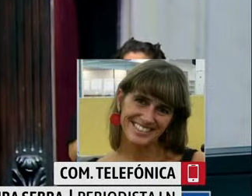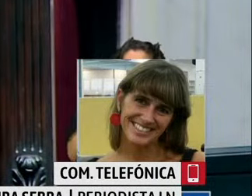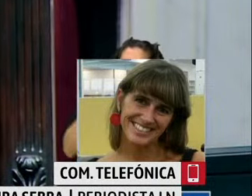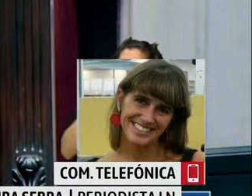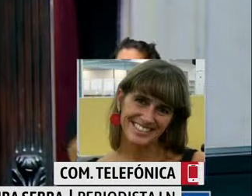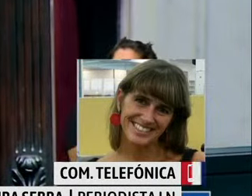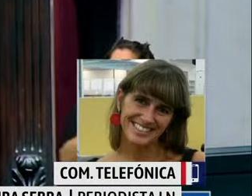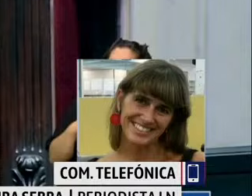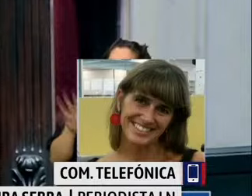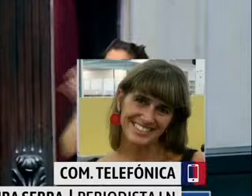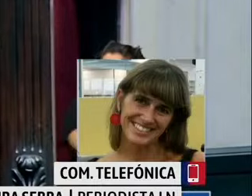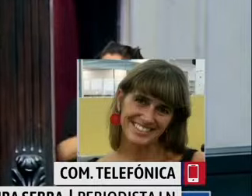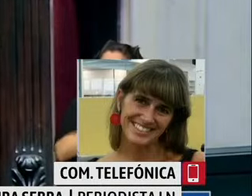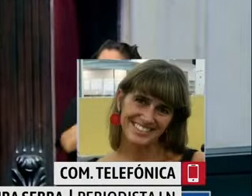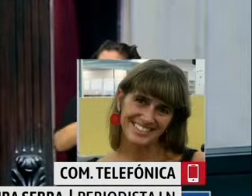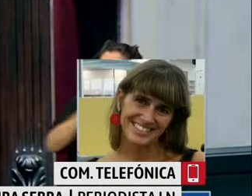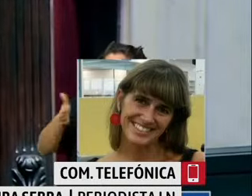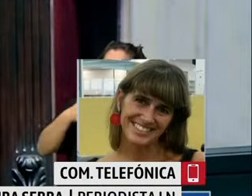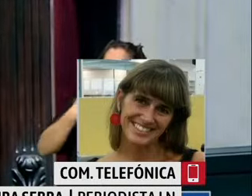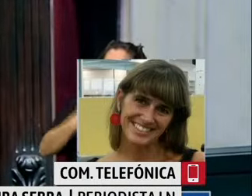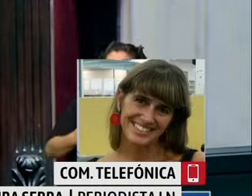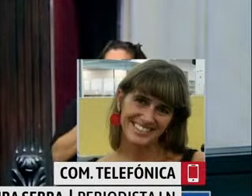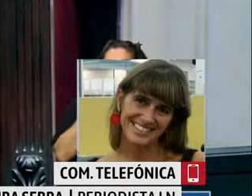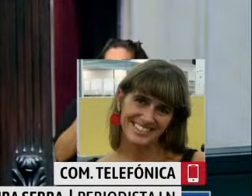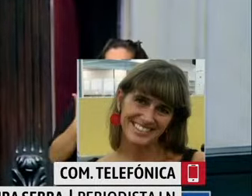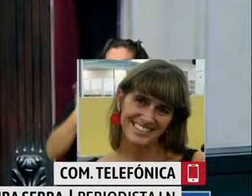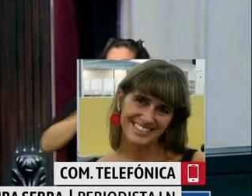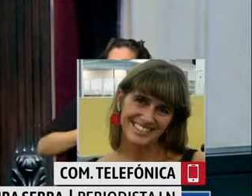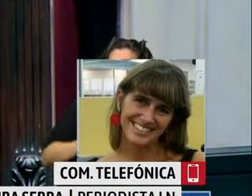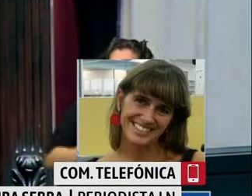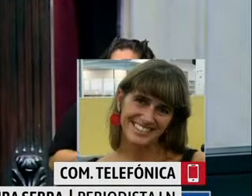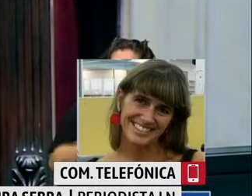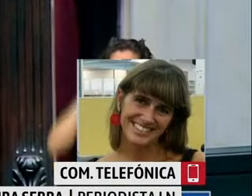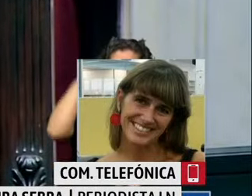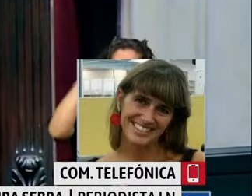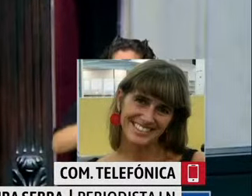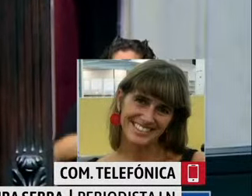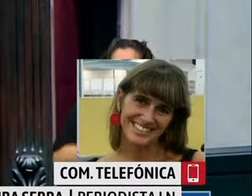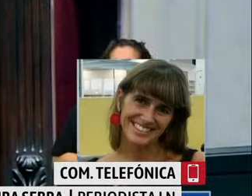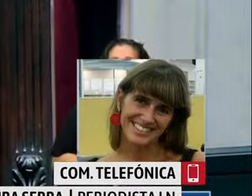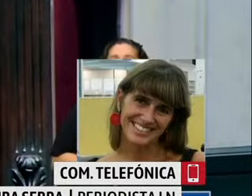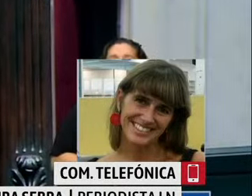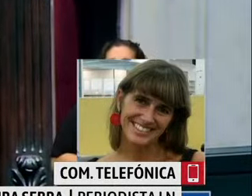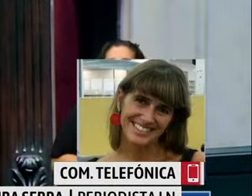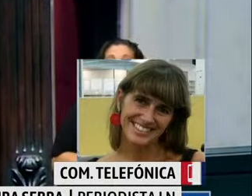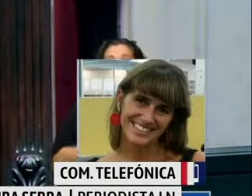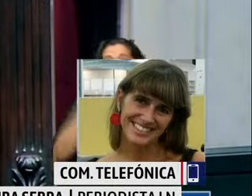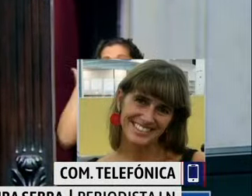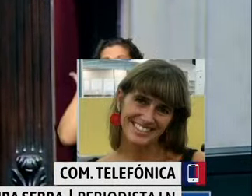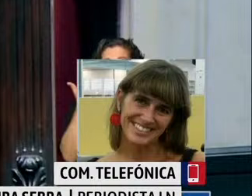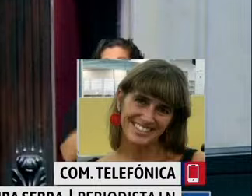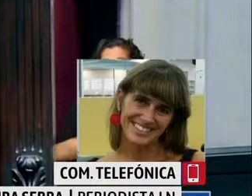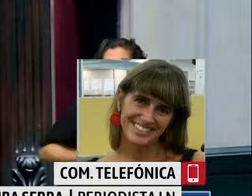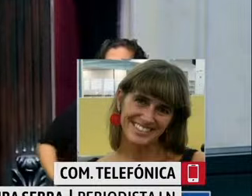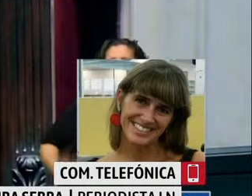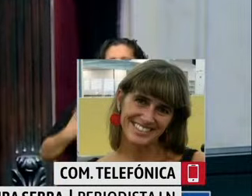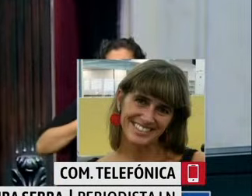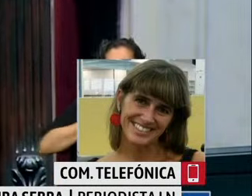ya ha planteado en el decreto 280/2 24 de hace 3 semanas con lo cual se viene un conflicto